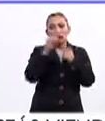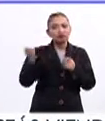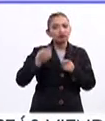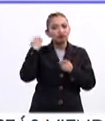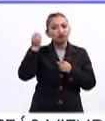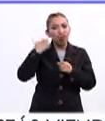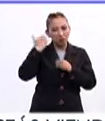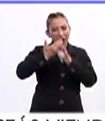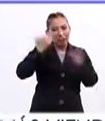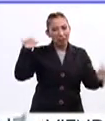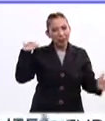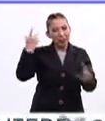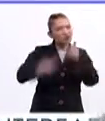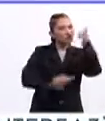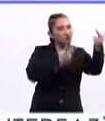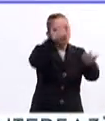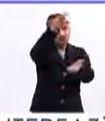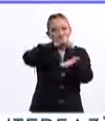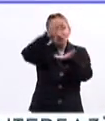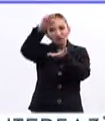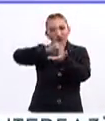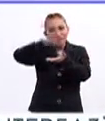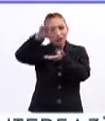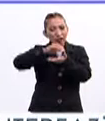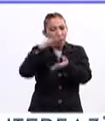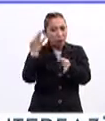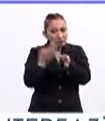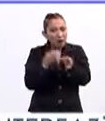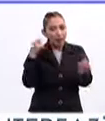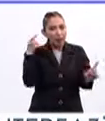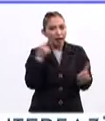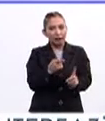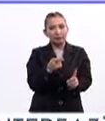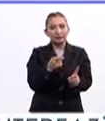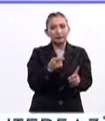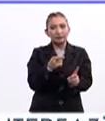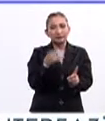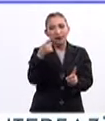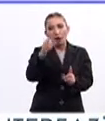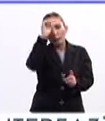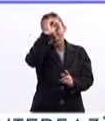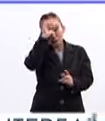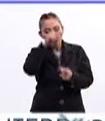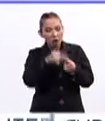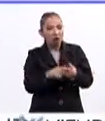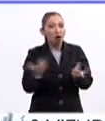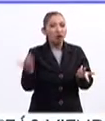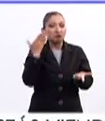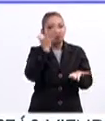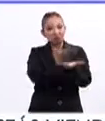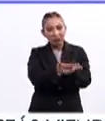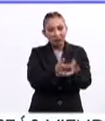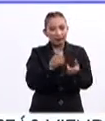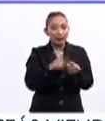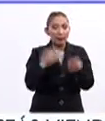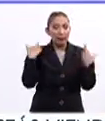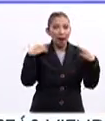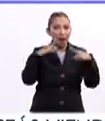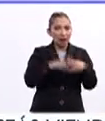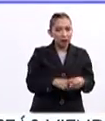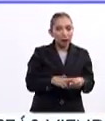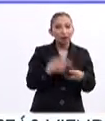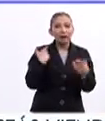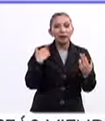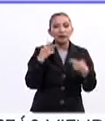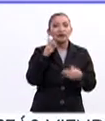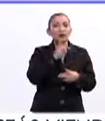foros a los cuales pudo recopilar de manera directa las opiniones, las demandas de maestros,